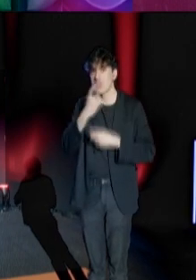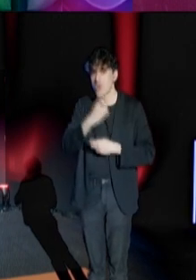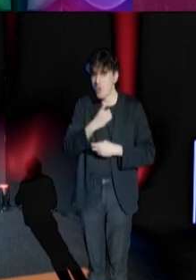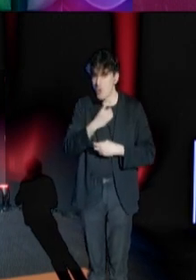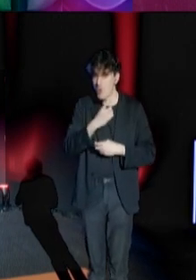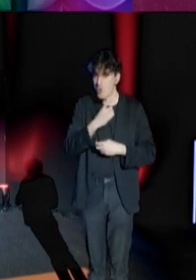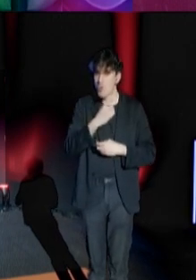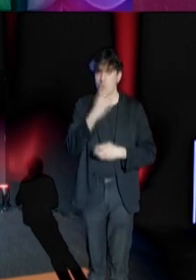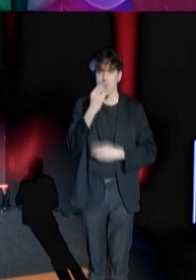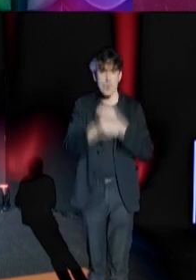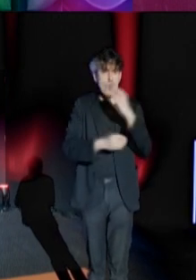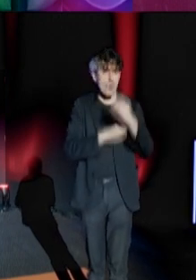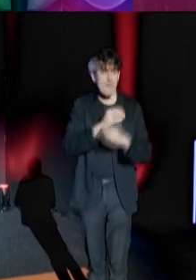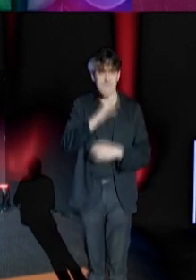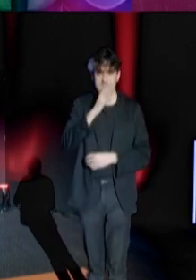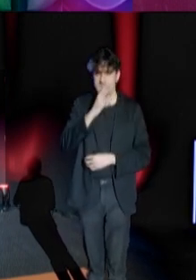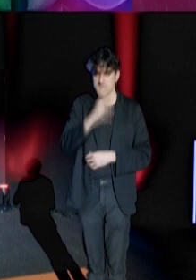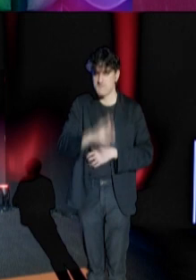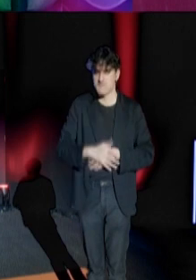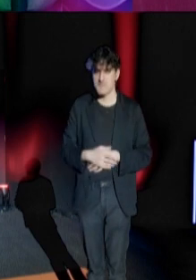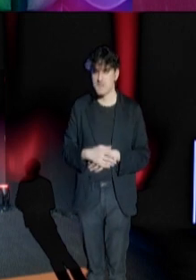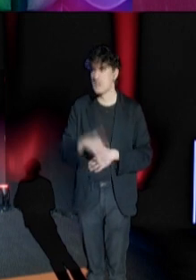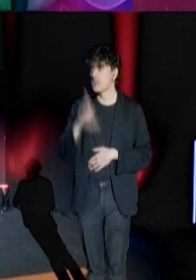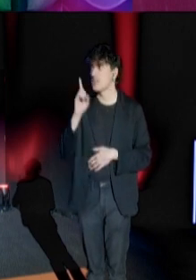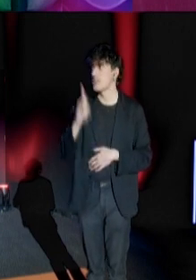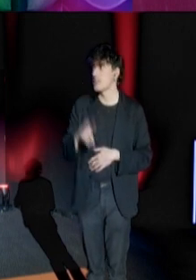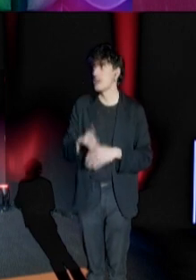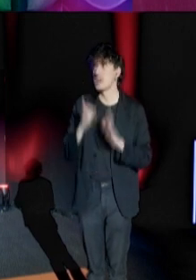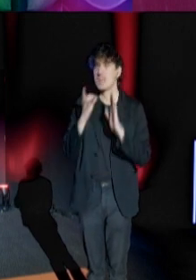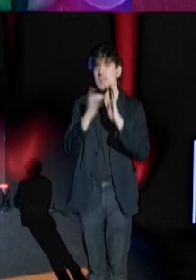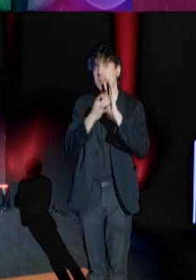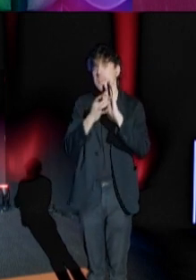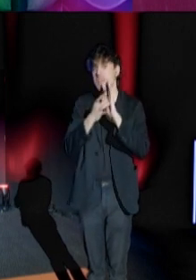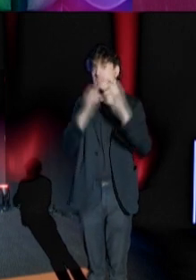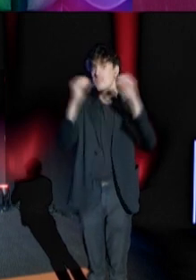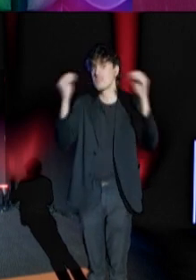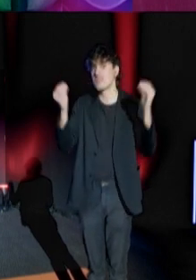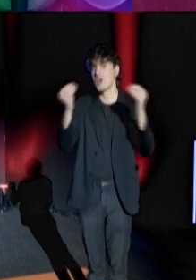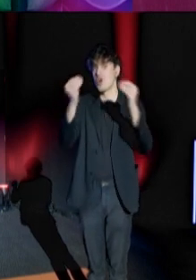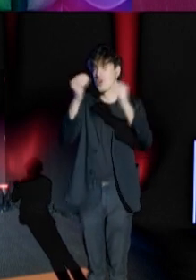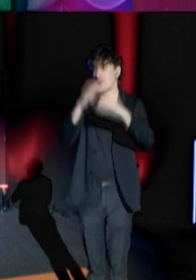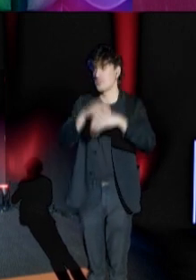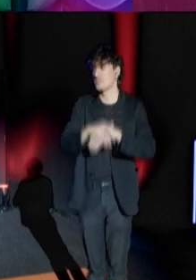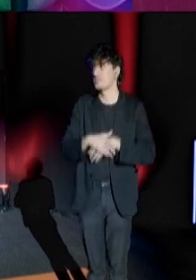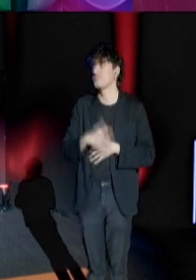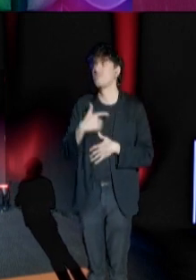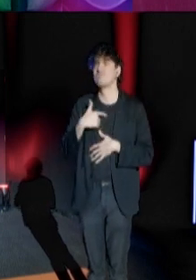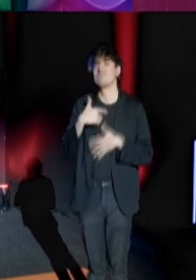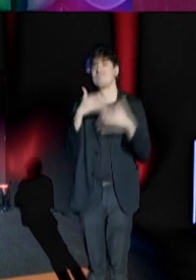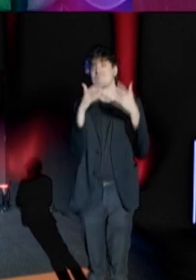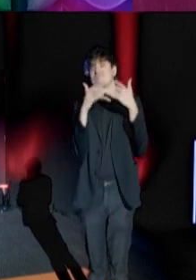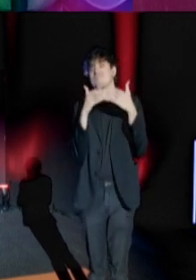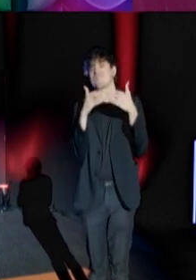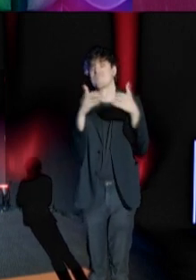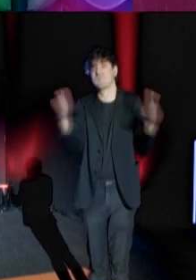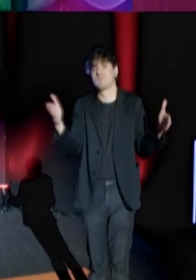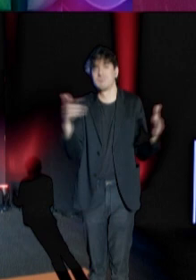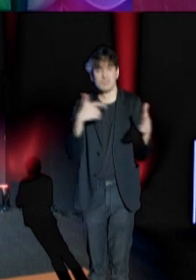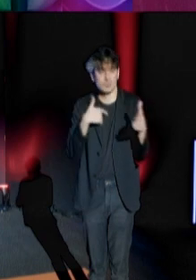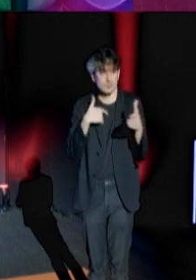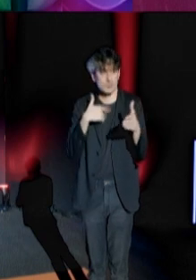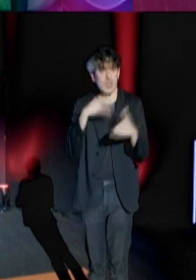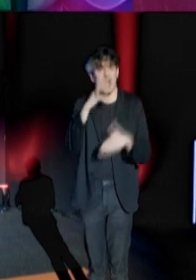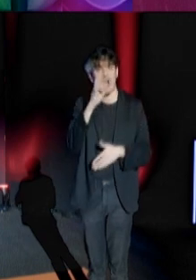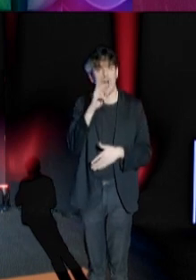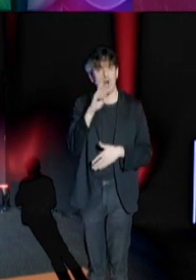fantástico siguiente paso la mejora de calidad aquí os voy a me voy a abrir aún más y os voy a contar cómo uso copilot en